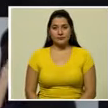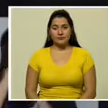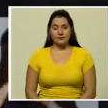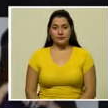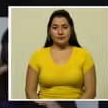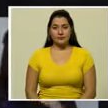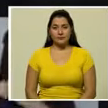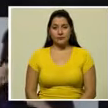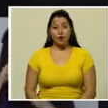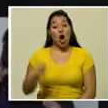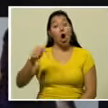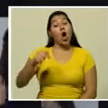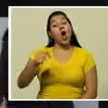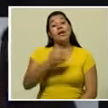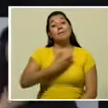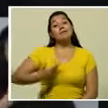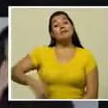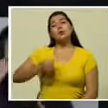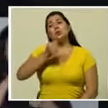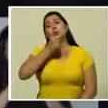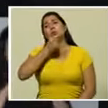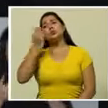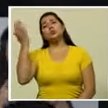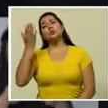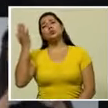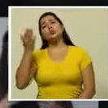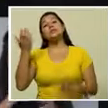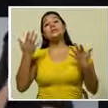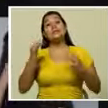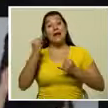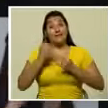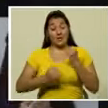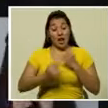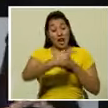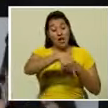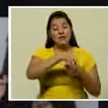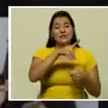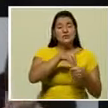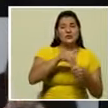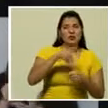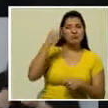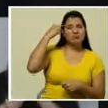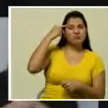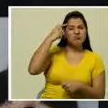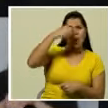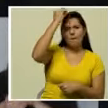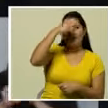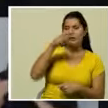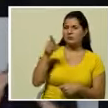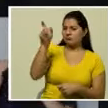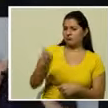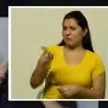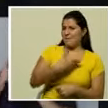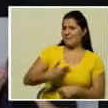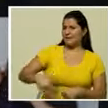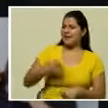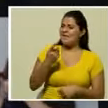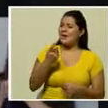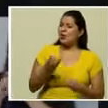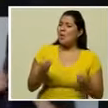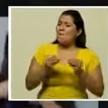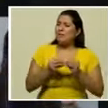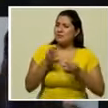Tras escuchar el mensaje presidencial, la mayoría de los diputados y diputadas coinciden en que el presidente de la República quedó debiendo al